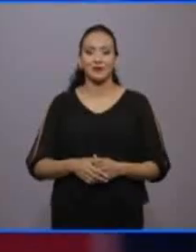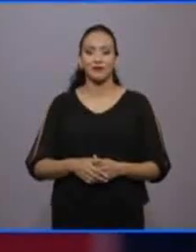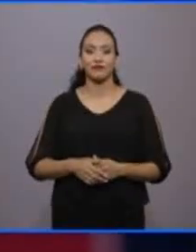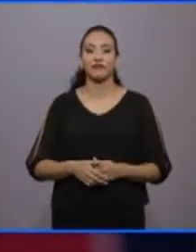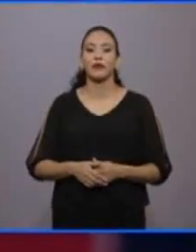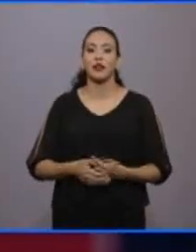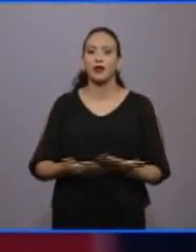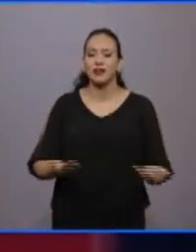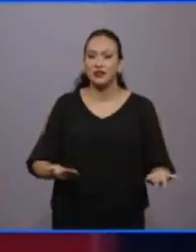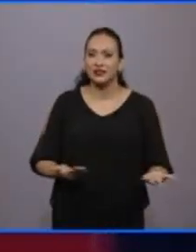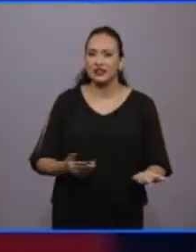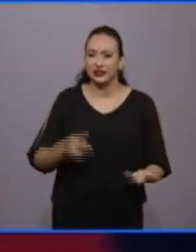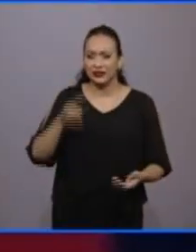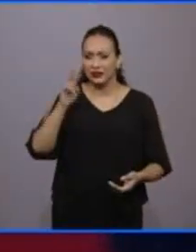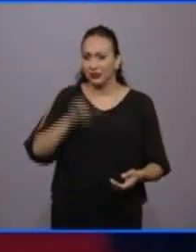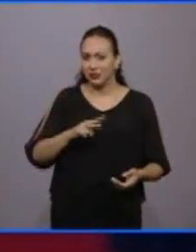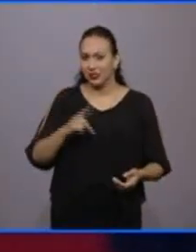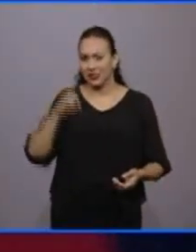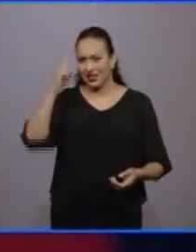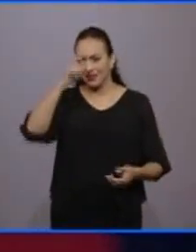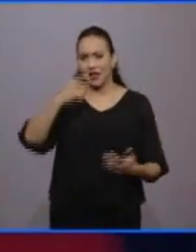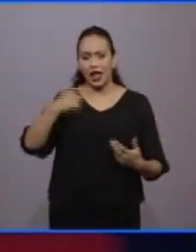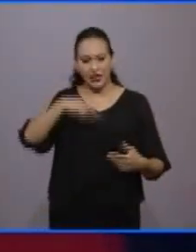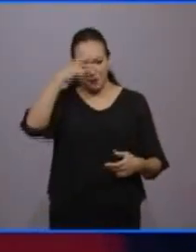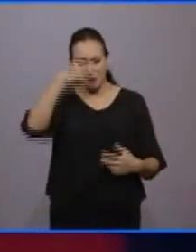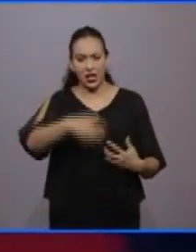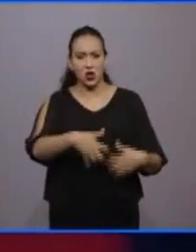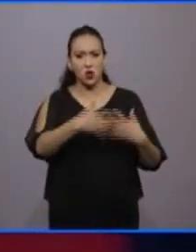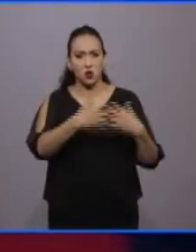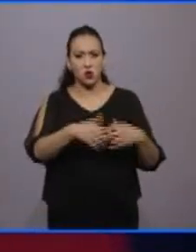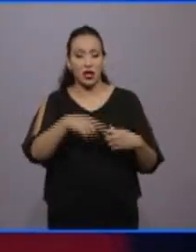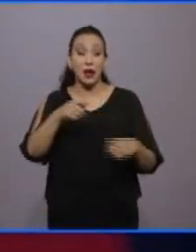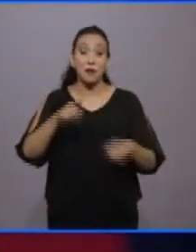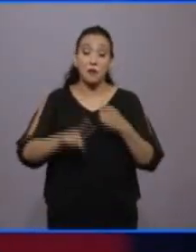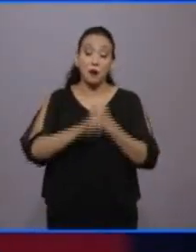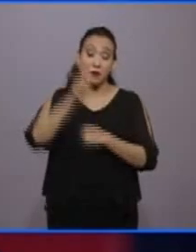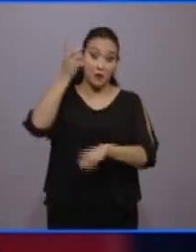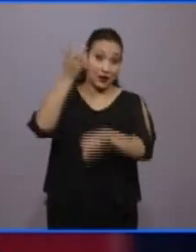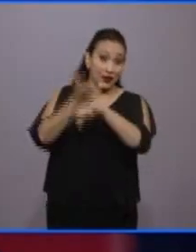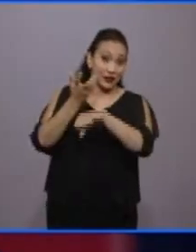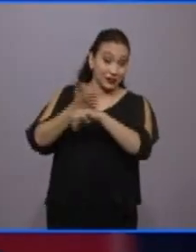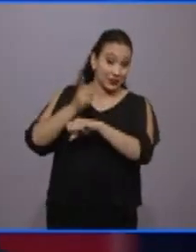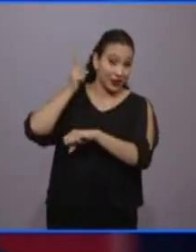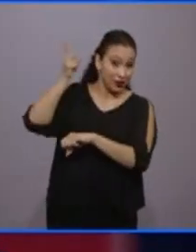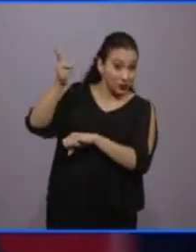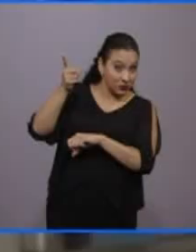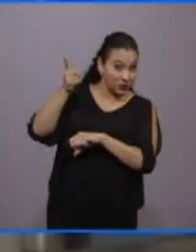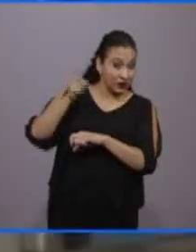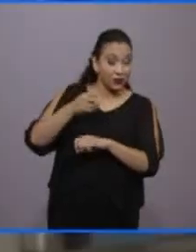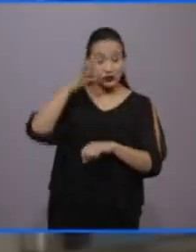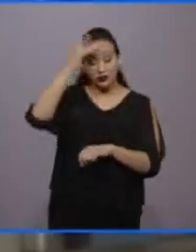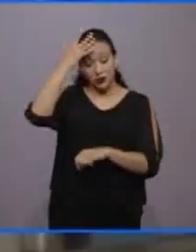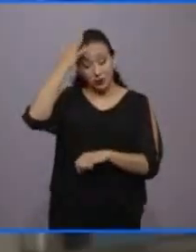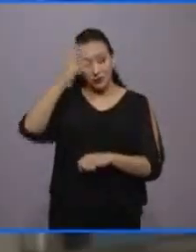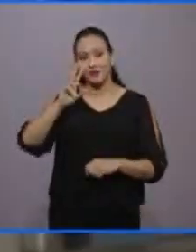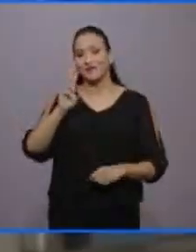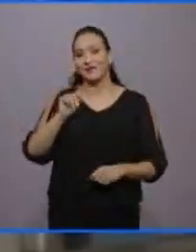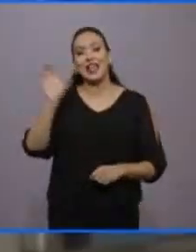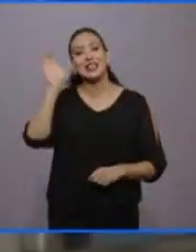El verdadero riesgo para la industria mexicana no es el presidente de Estados Unidos, Donald Trump, es